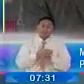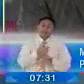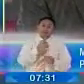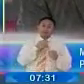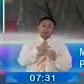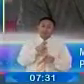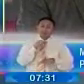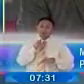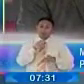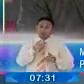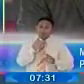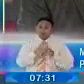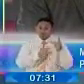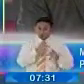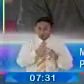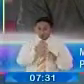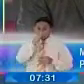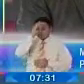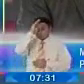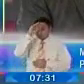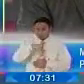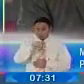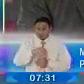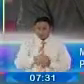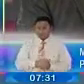del proceso del hospital previamente,